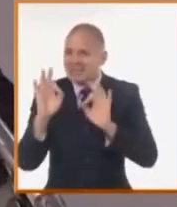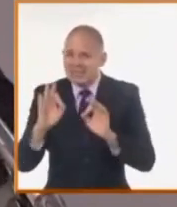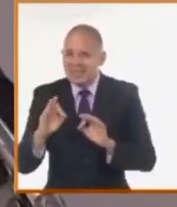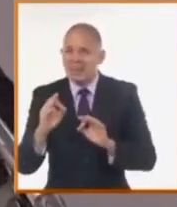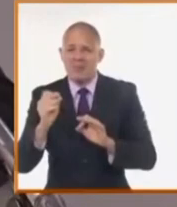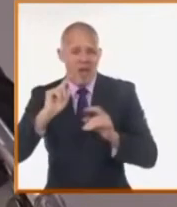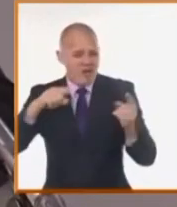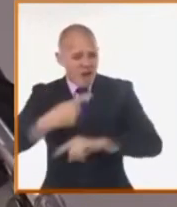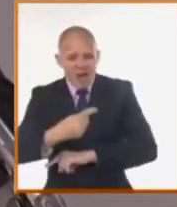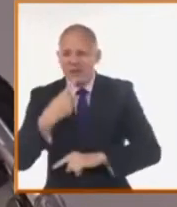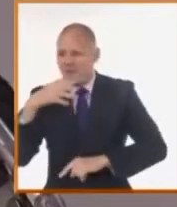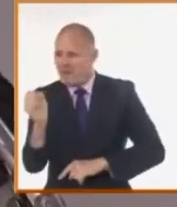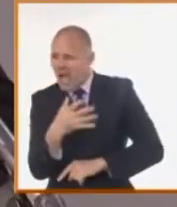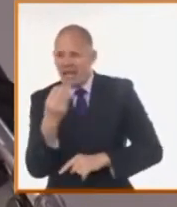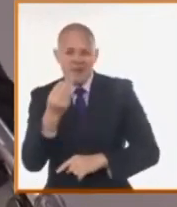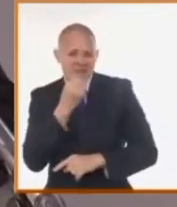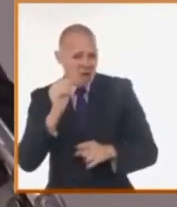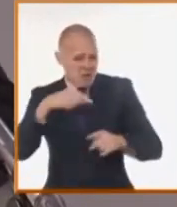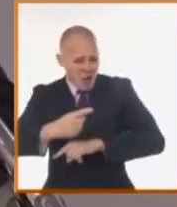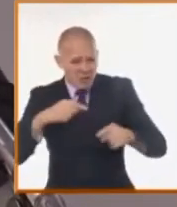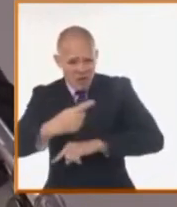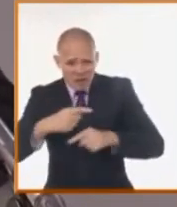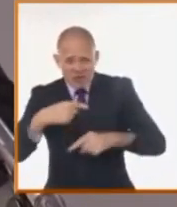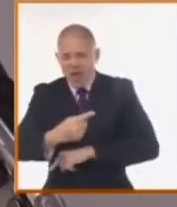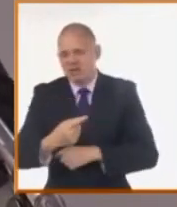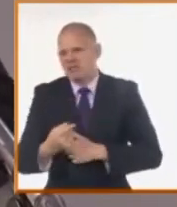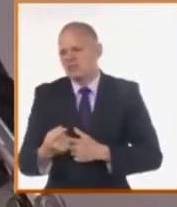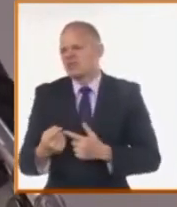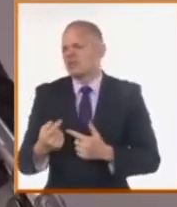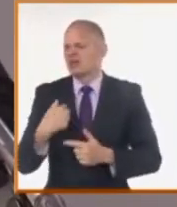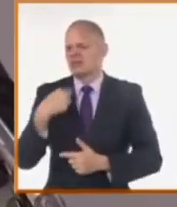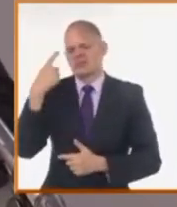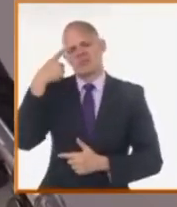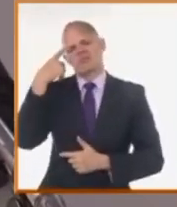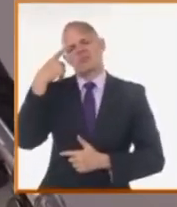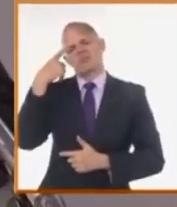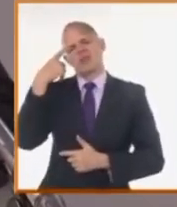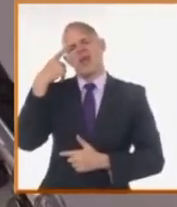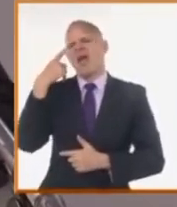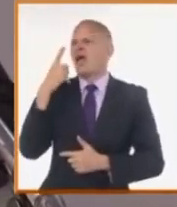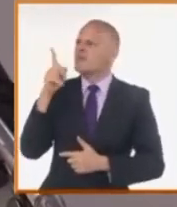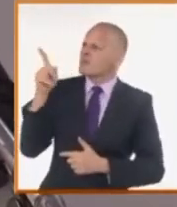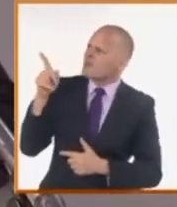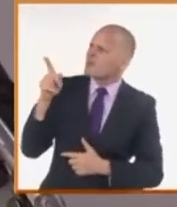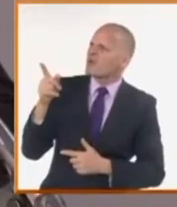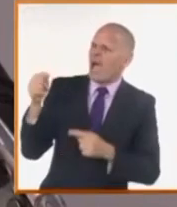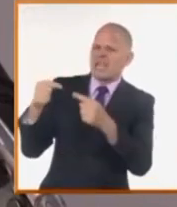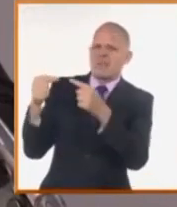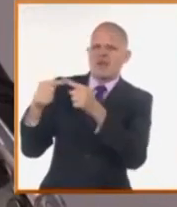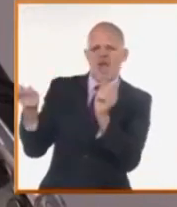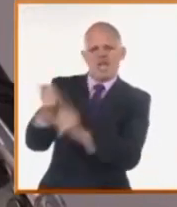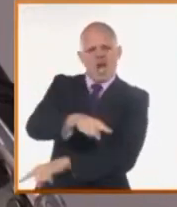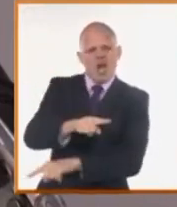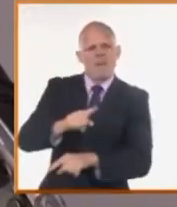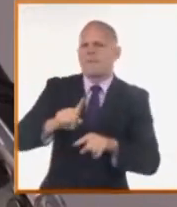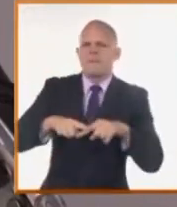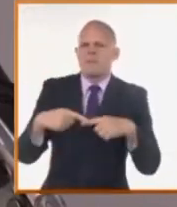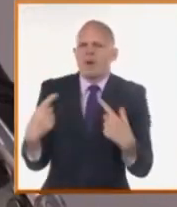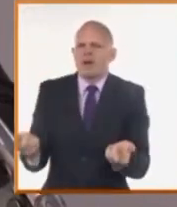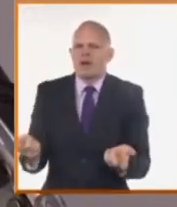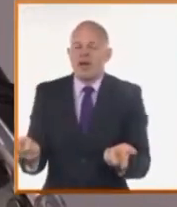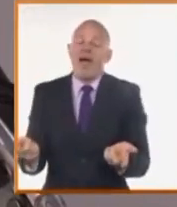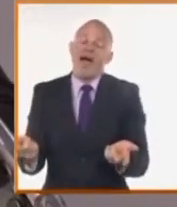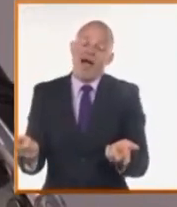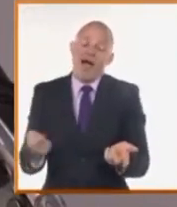realmente hacen peligrar los intereses imperiales en el caso mío eh Yo tengo dos denuncias Una